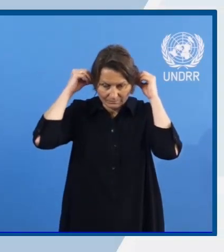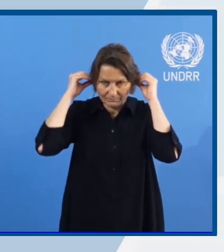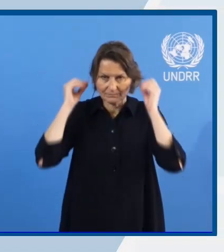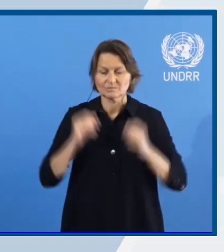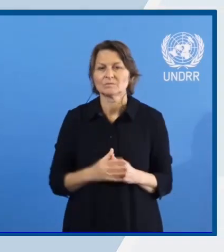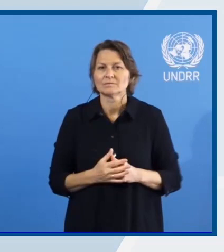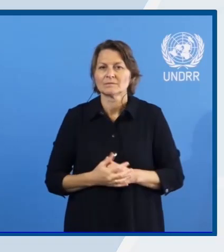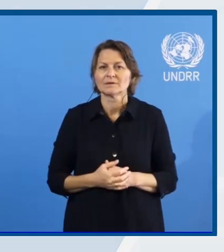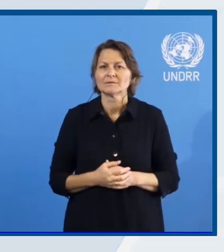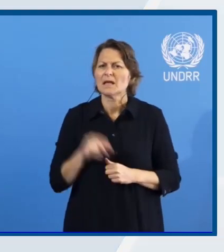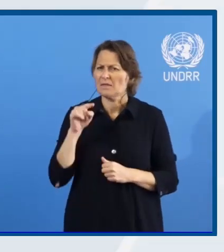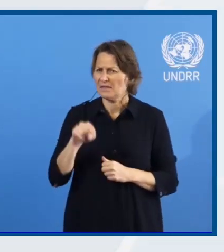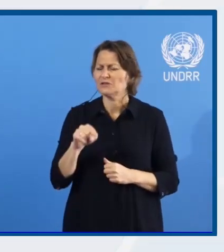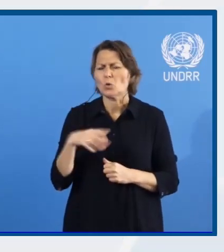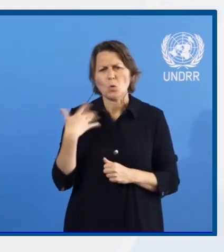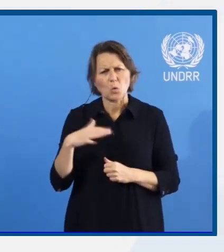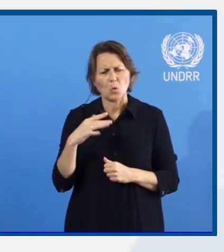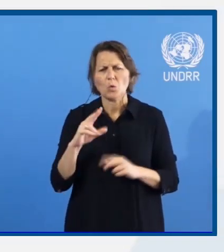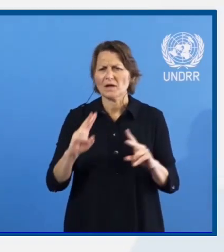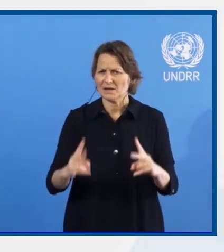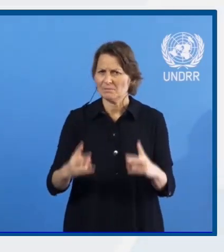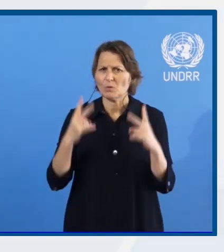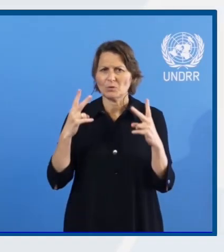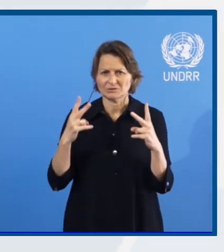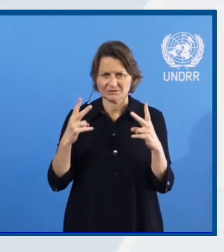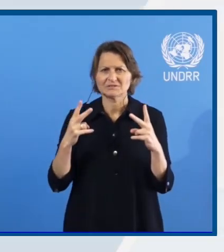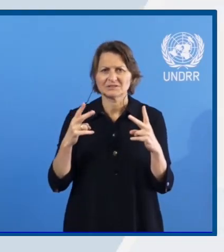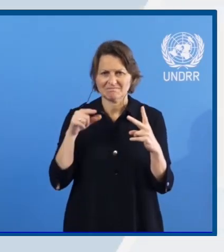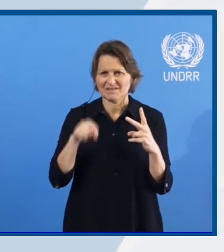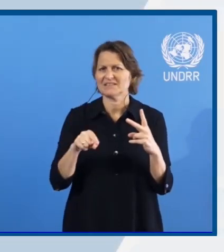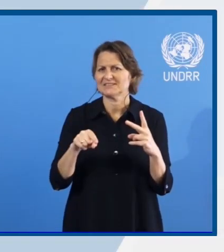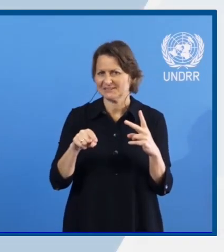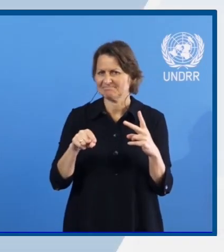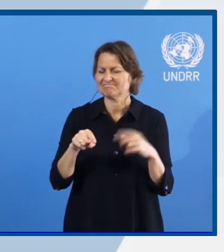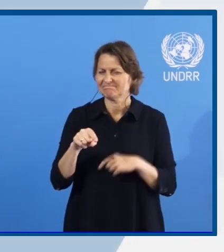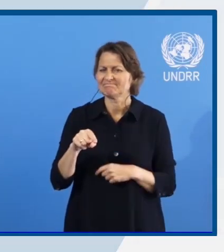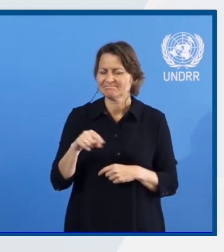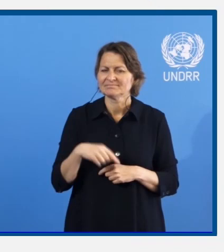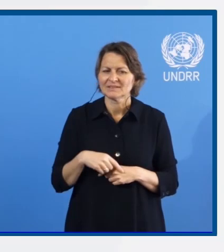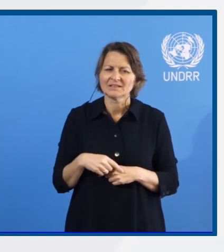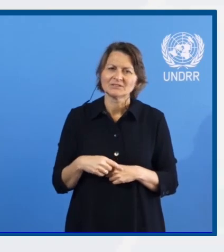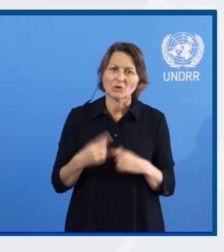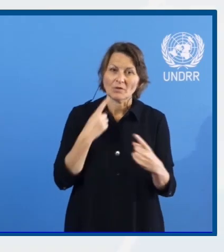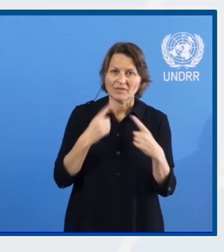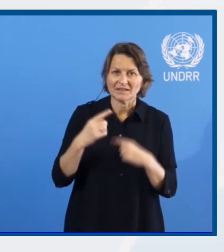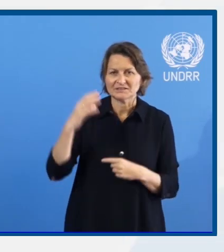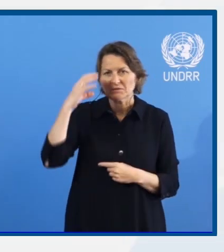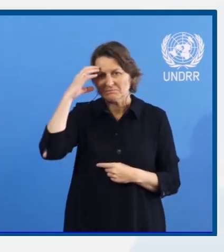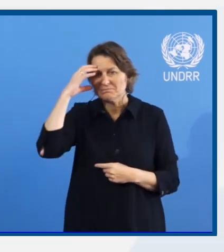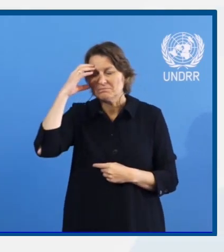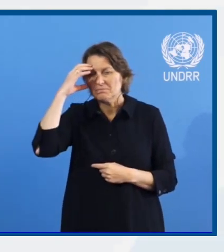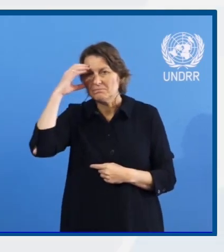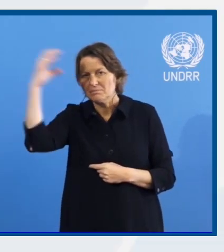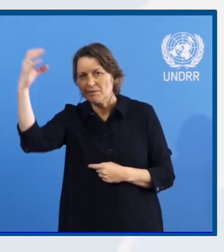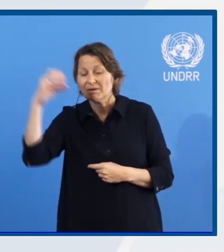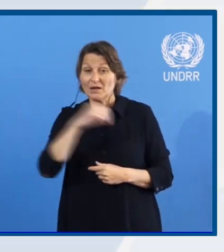En el diagnóstico que nosotros hicimos con el sector privado nos dábamos clara cuenta de que las empresas transnacionales tenían